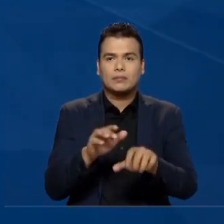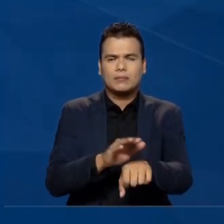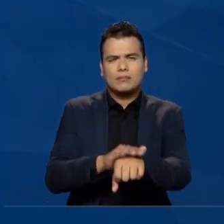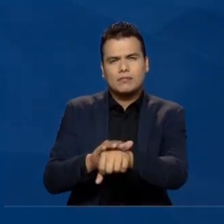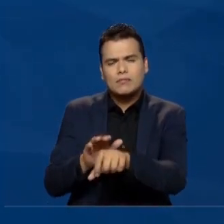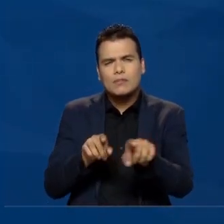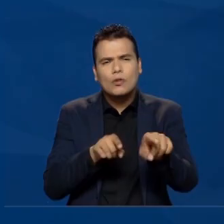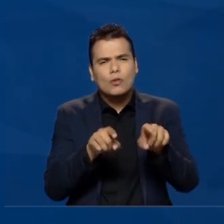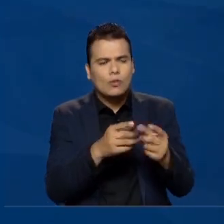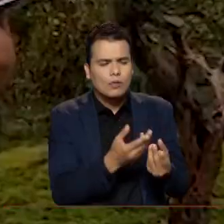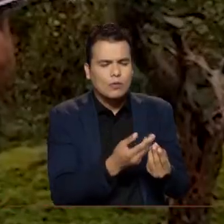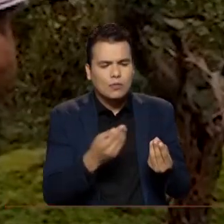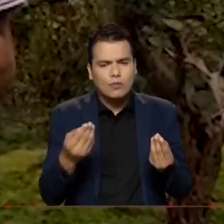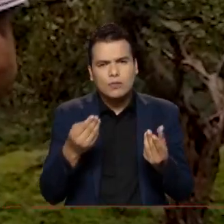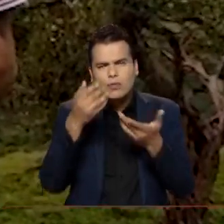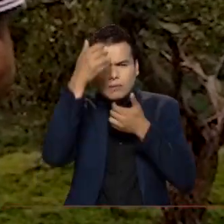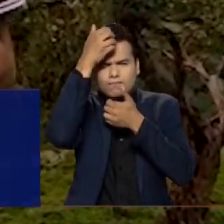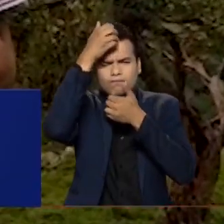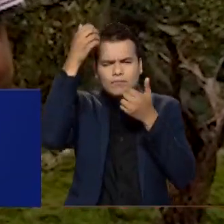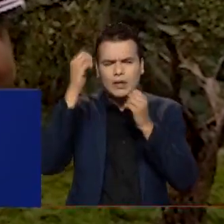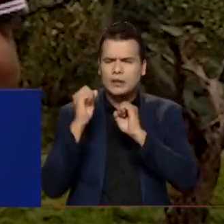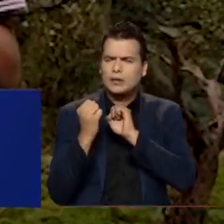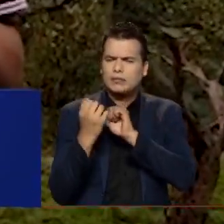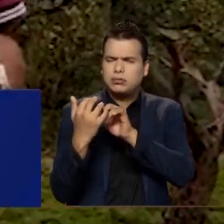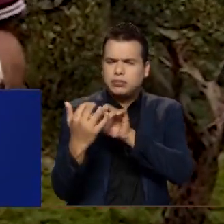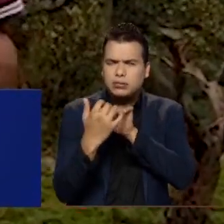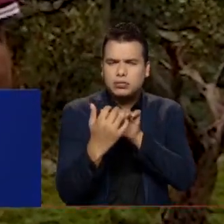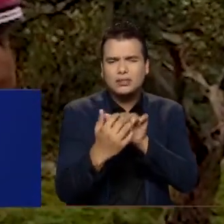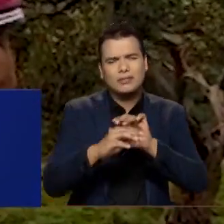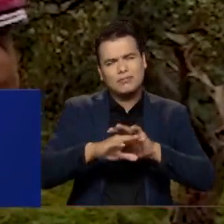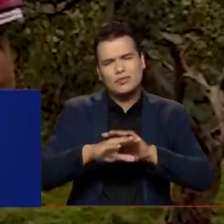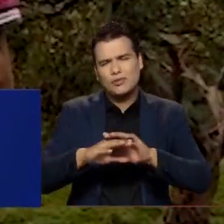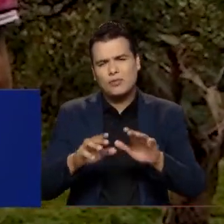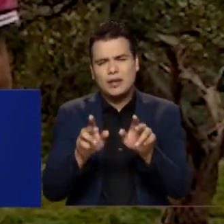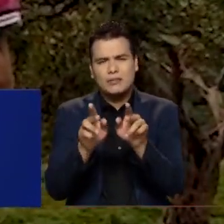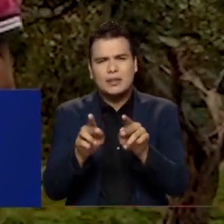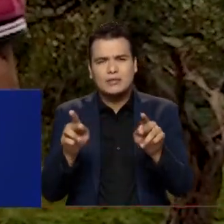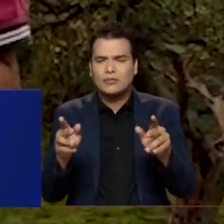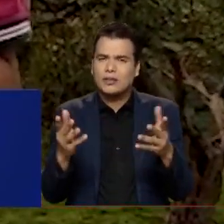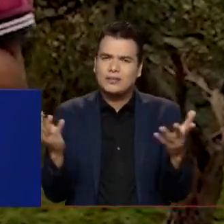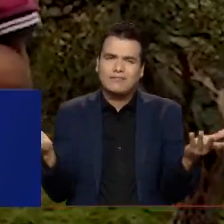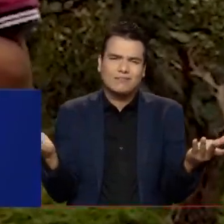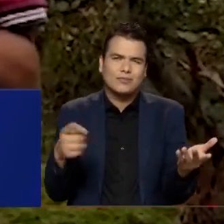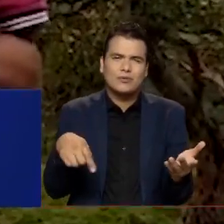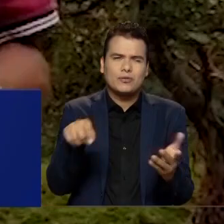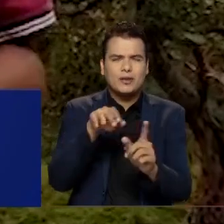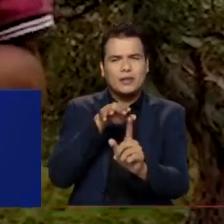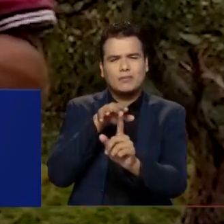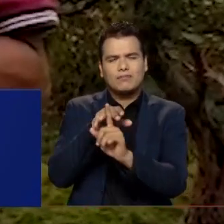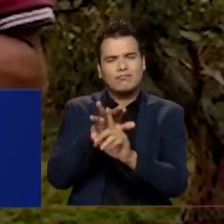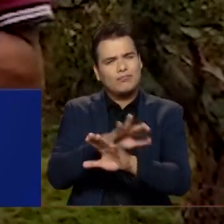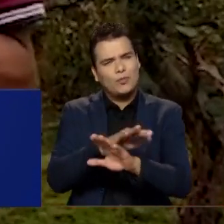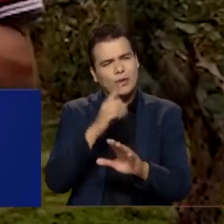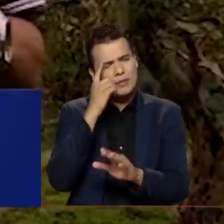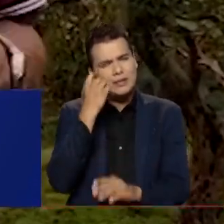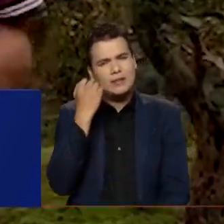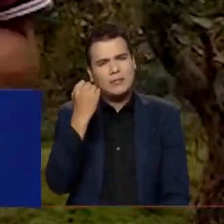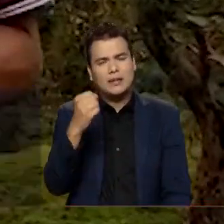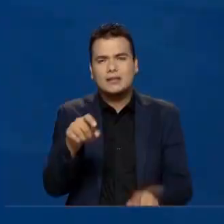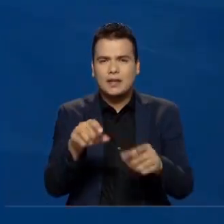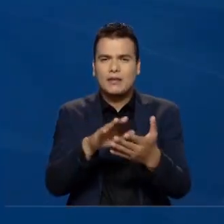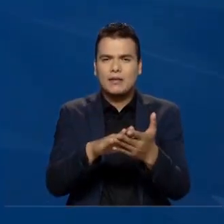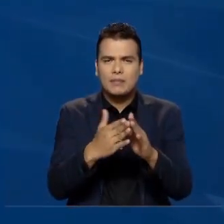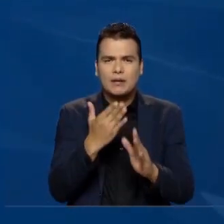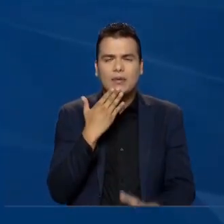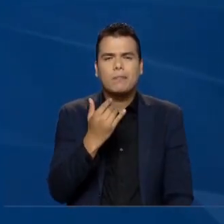armados ilegales para que cesen estas hostilidades y para que saquen a la población civil del conflicto, que llegue la paz, que llegue la cordura a esta región